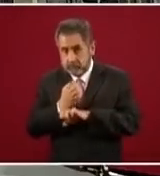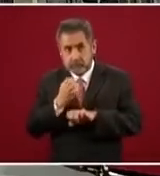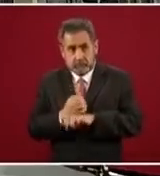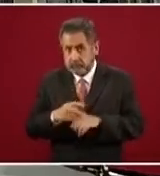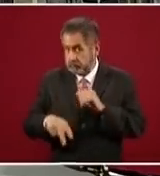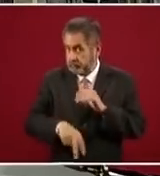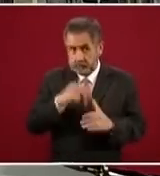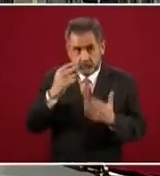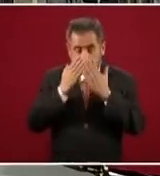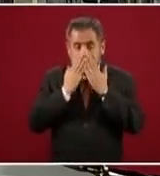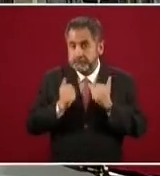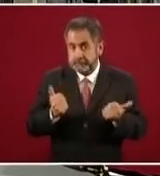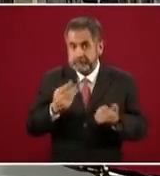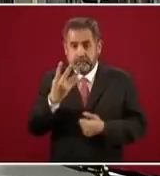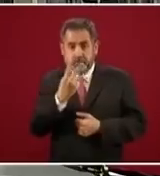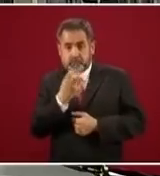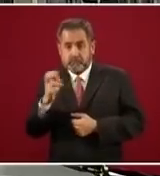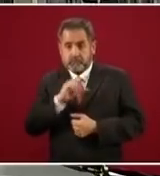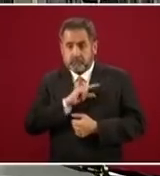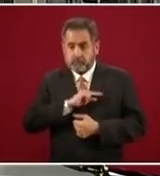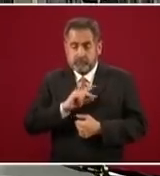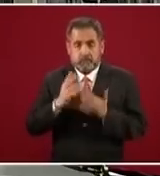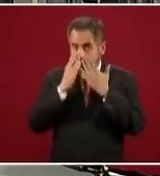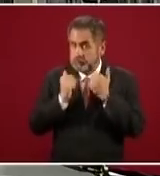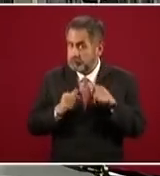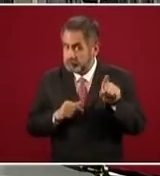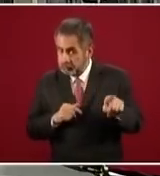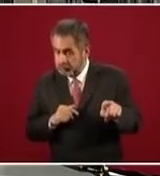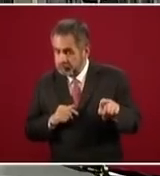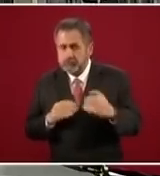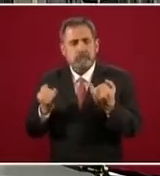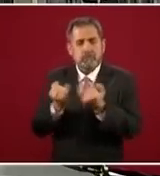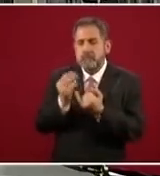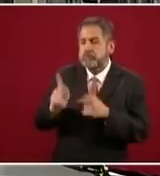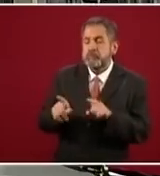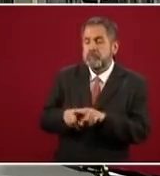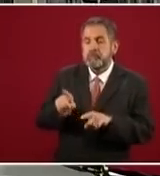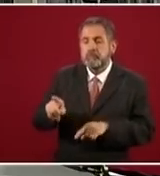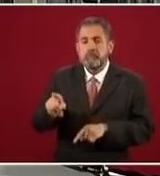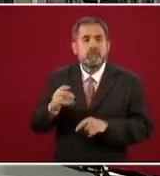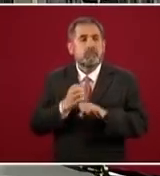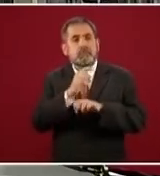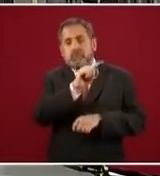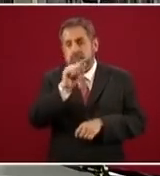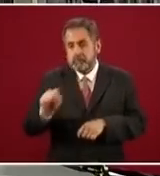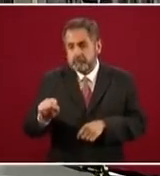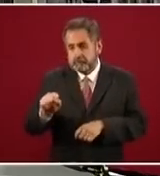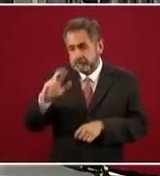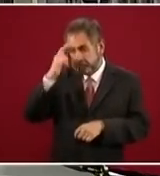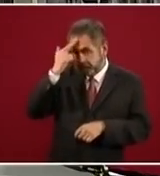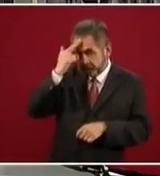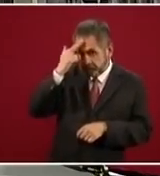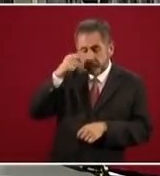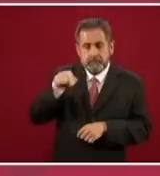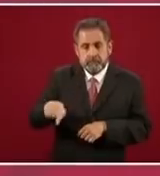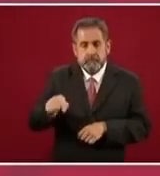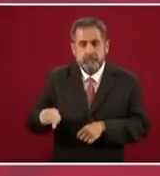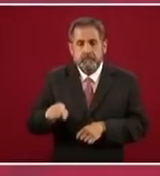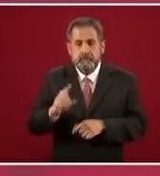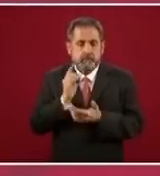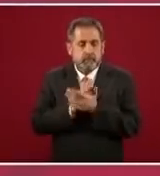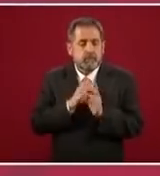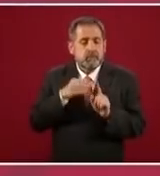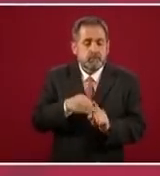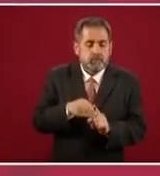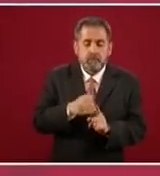ausencia de 400 especialistas por lo menos. Así es, y en todos los estados de la República. No olvidar, el IMSS es una institución nacional, no es una particularidad